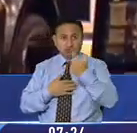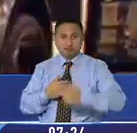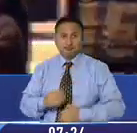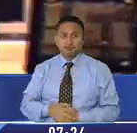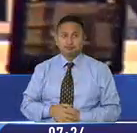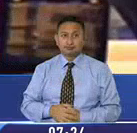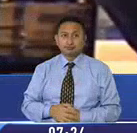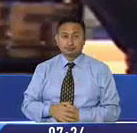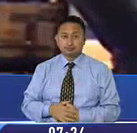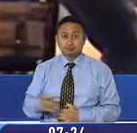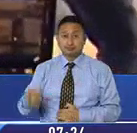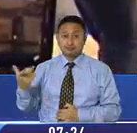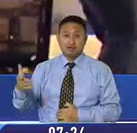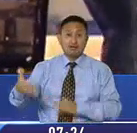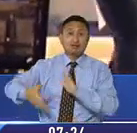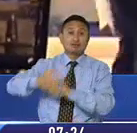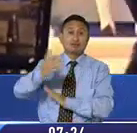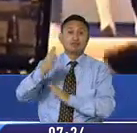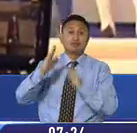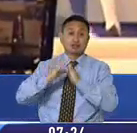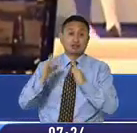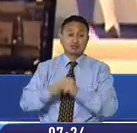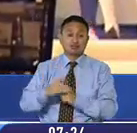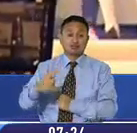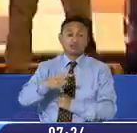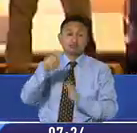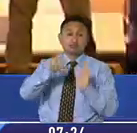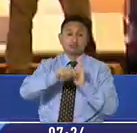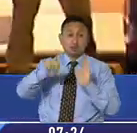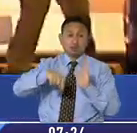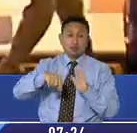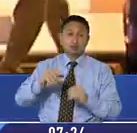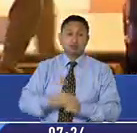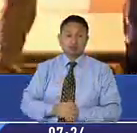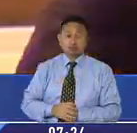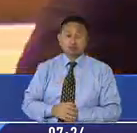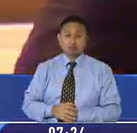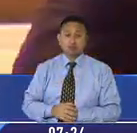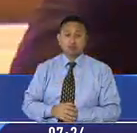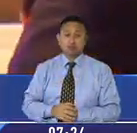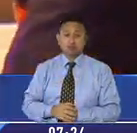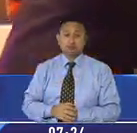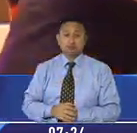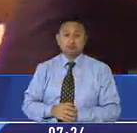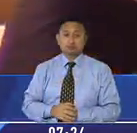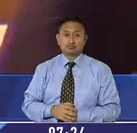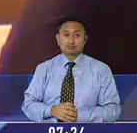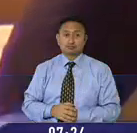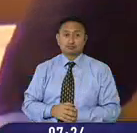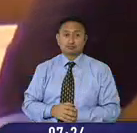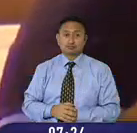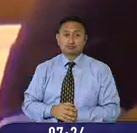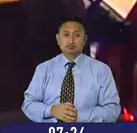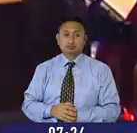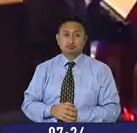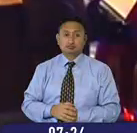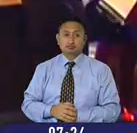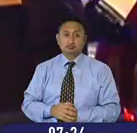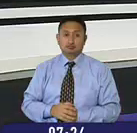movilizaba hacia su domicilio. Su abogado resultó herido, pero no de gravedad. Informó Celeste